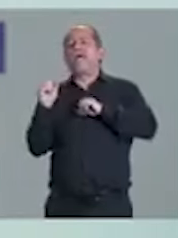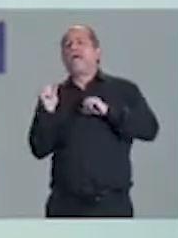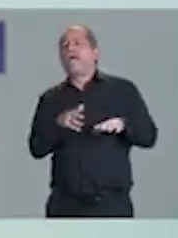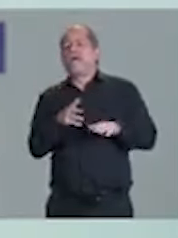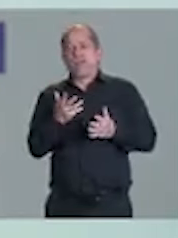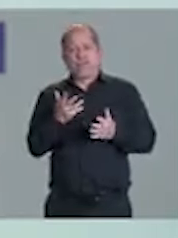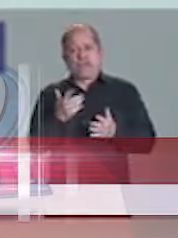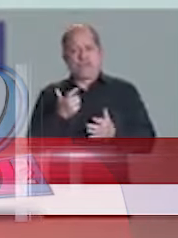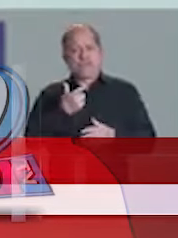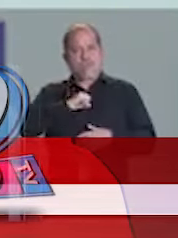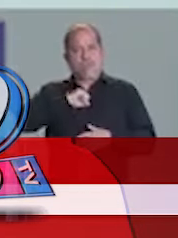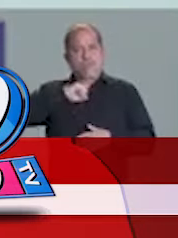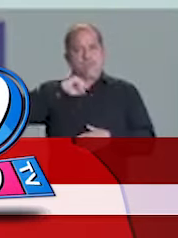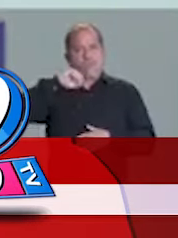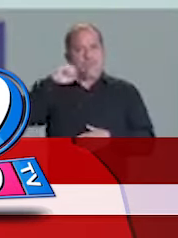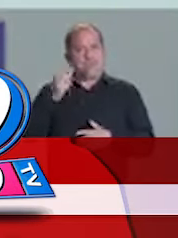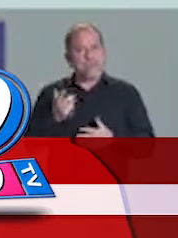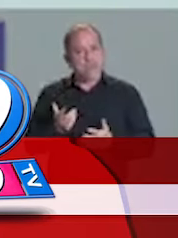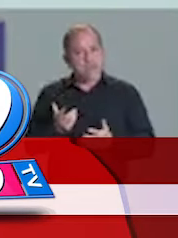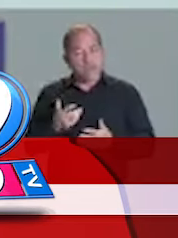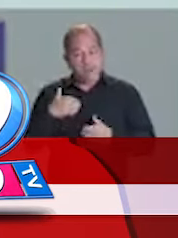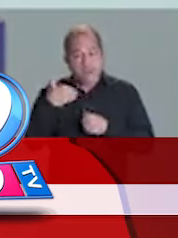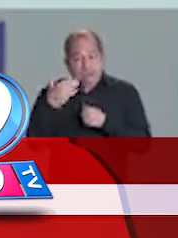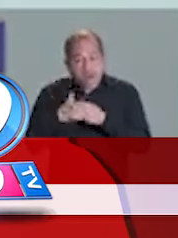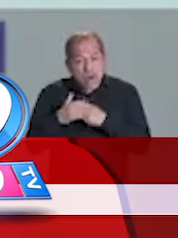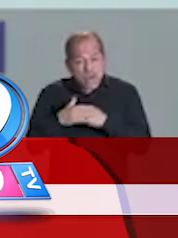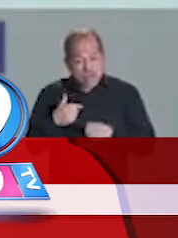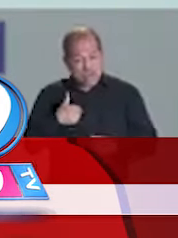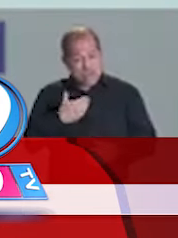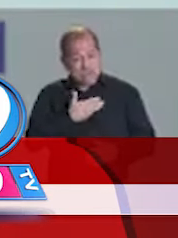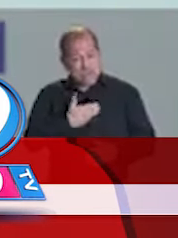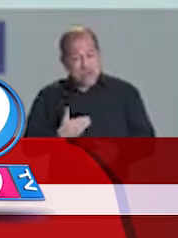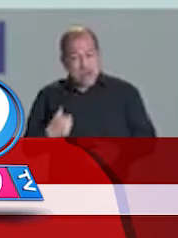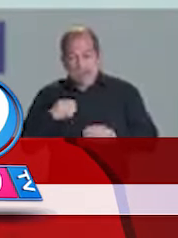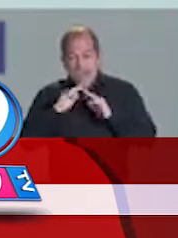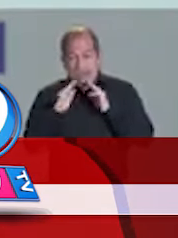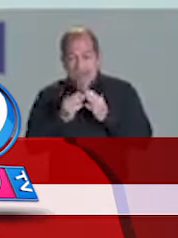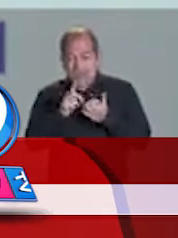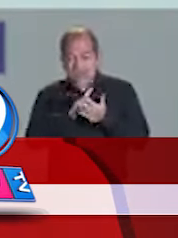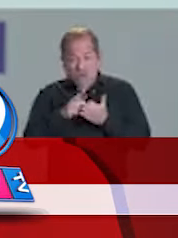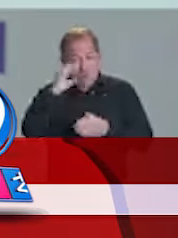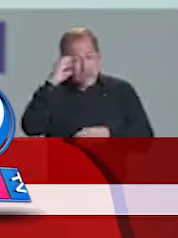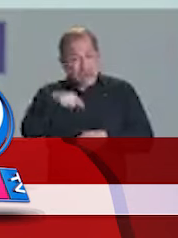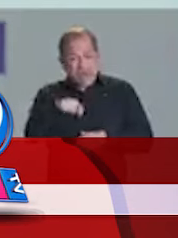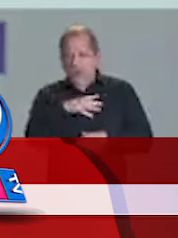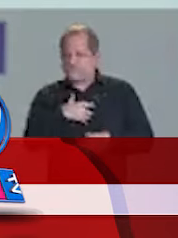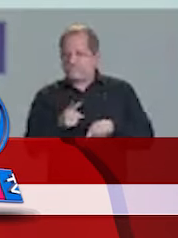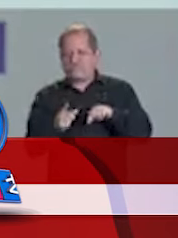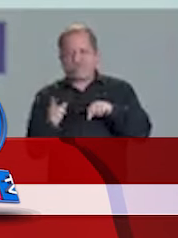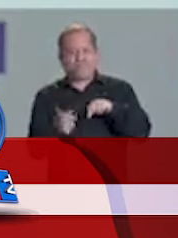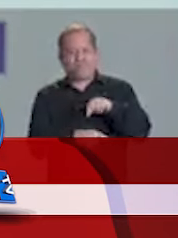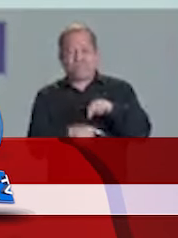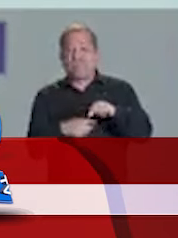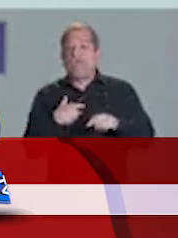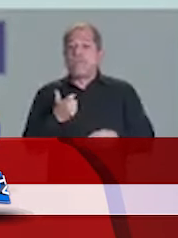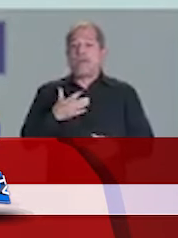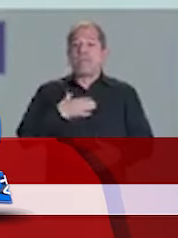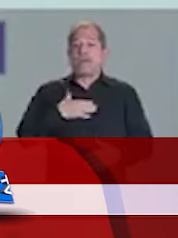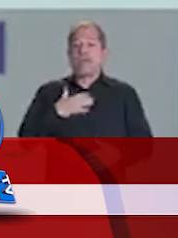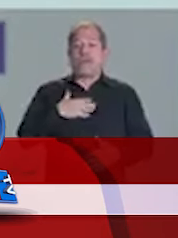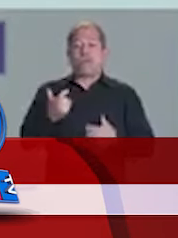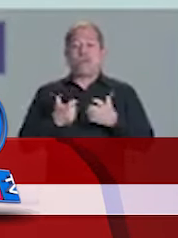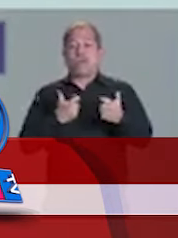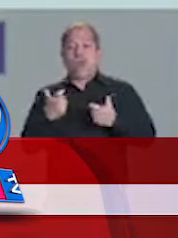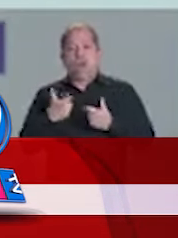a los delincuentes. De corrupción, se va contra a acabar la extorsión. Y contra los hijos tú, del presidente, productor, Jorge Álvarez Maínez, tú transportista, fue el único de los